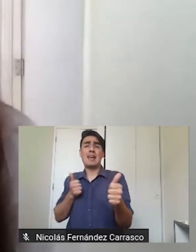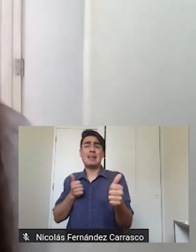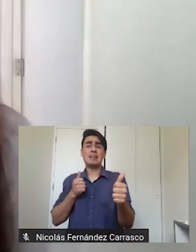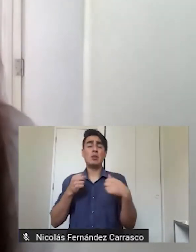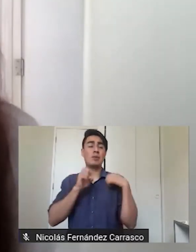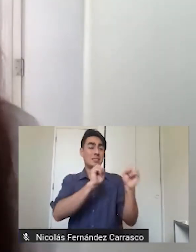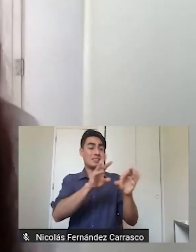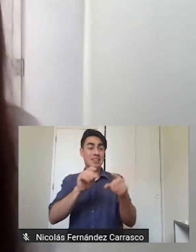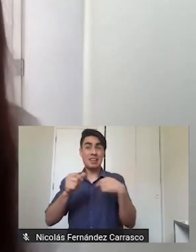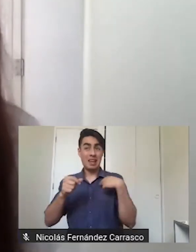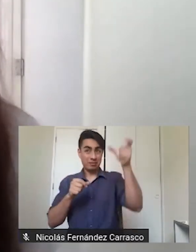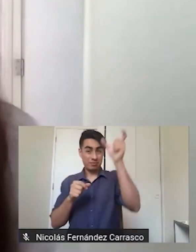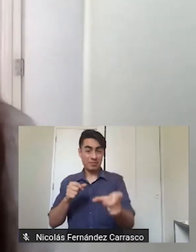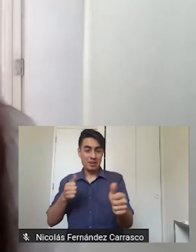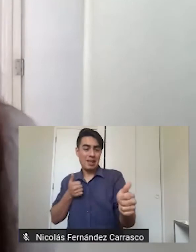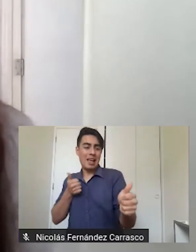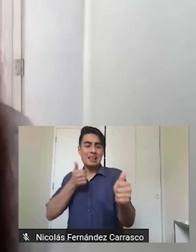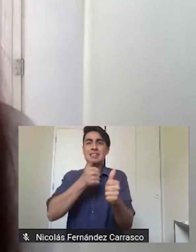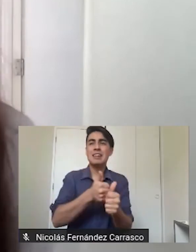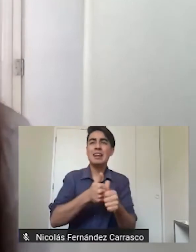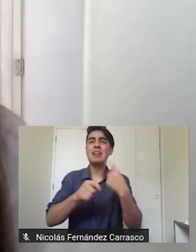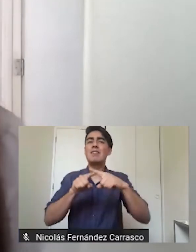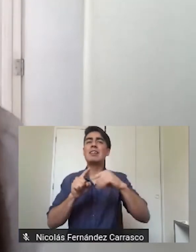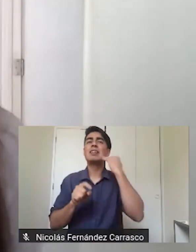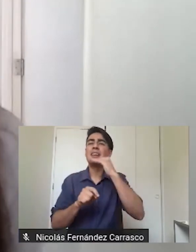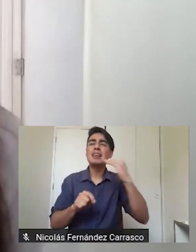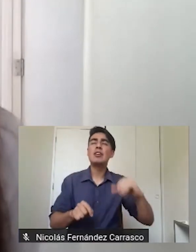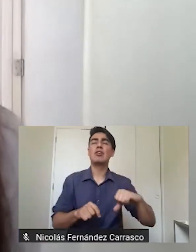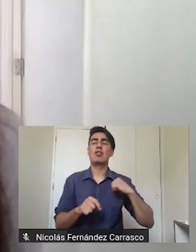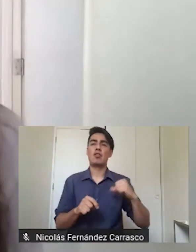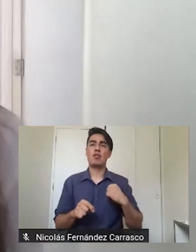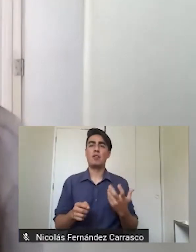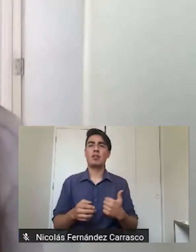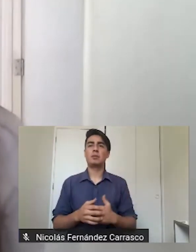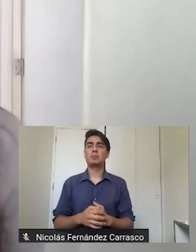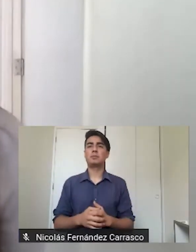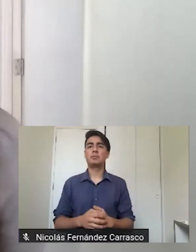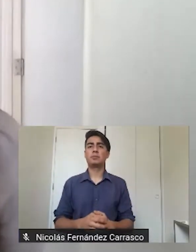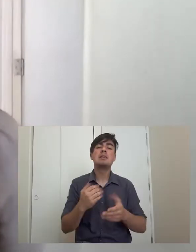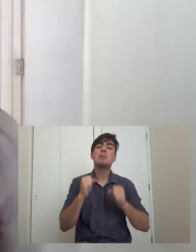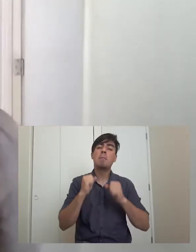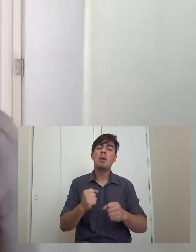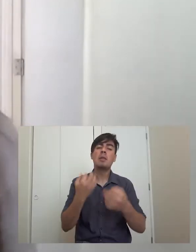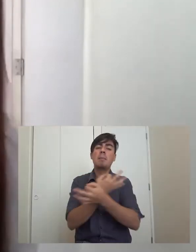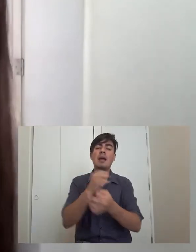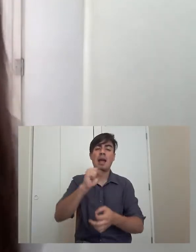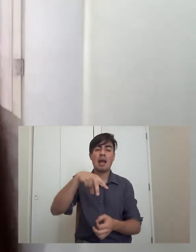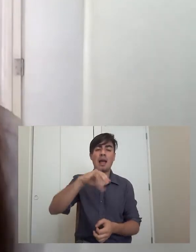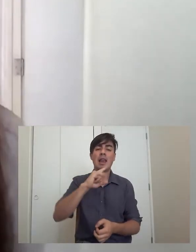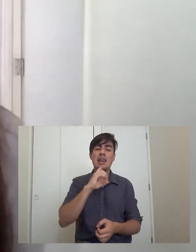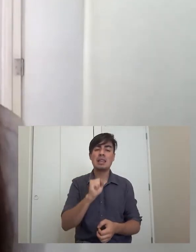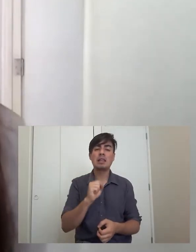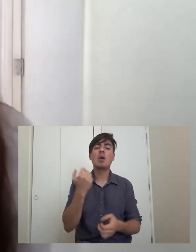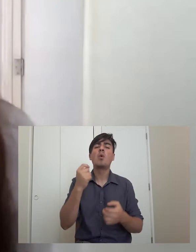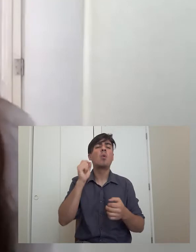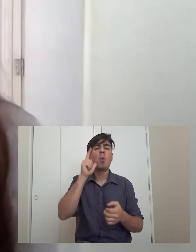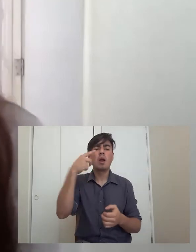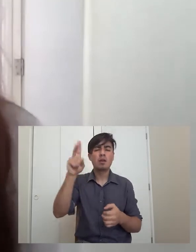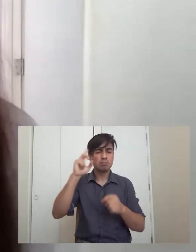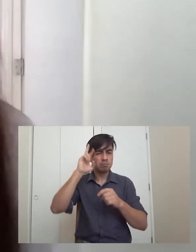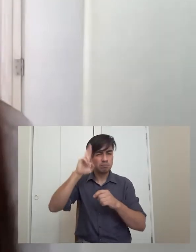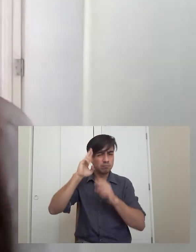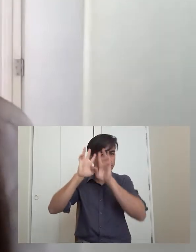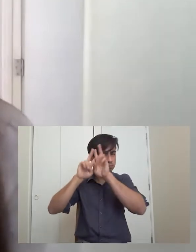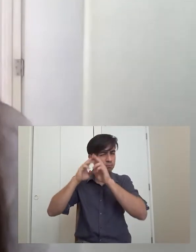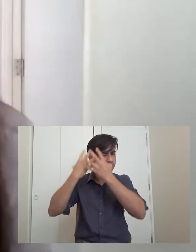¿no es cierto?, de nuestros niños, niñas y jóvenes. Quisiera partir preguntándole a Anita, ¿no es cierto?,